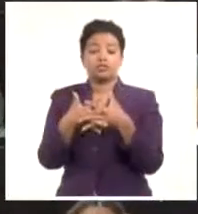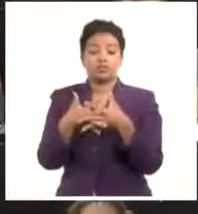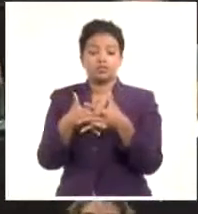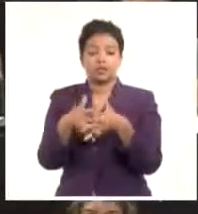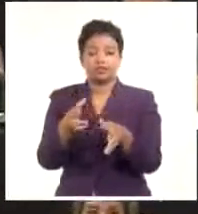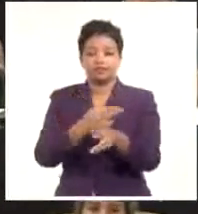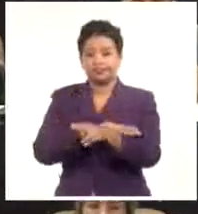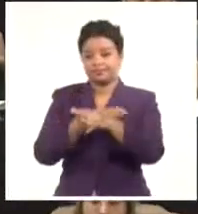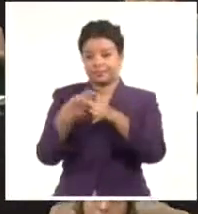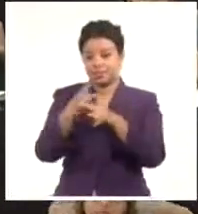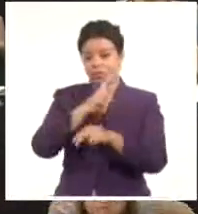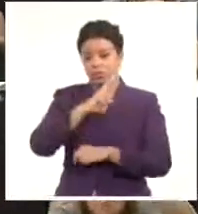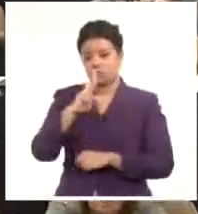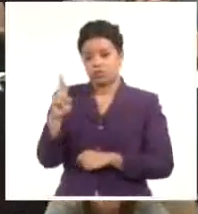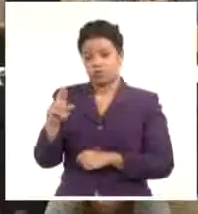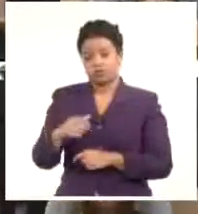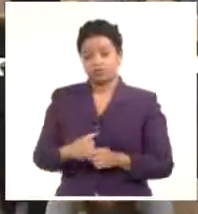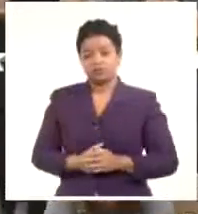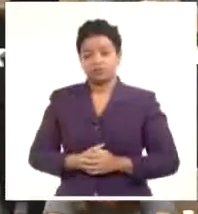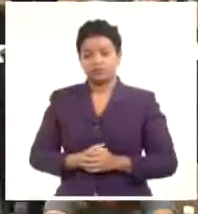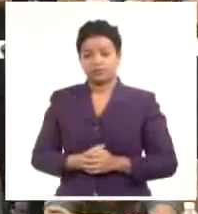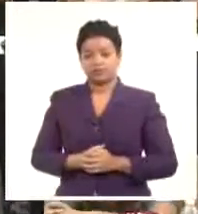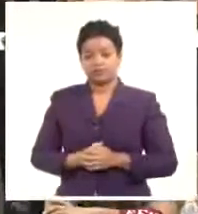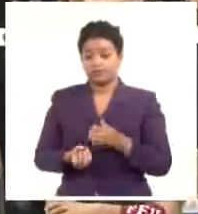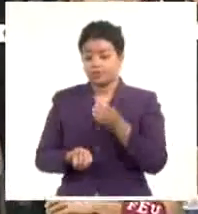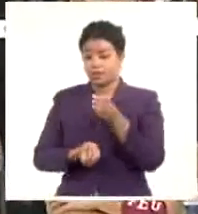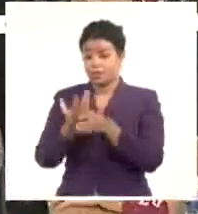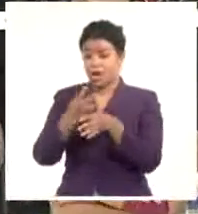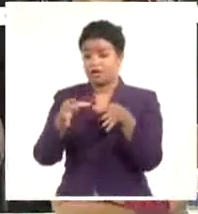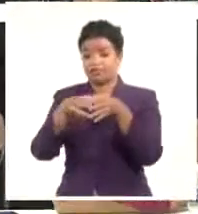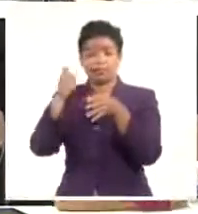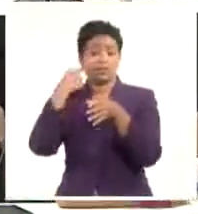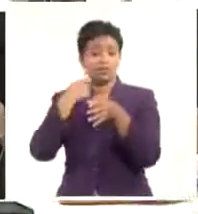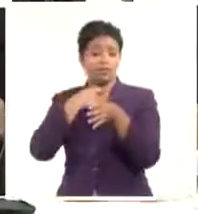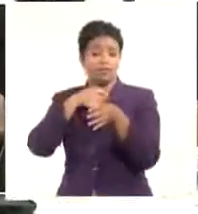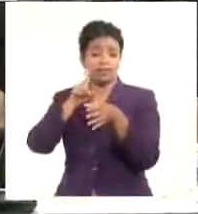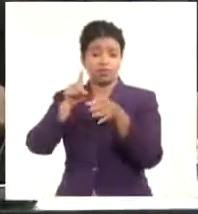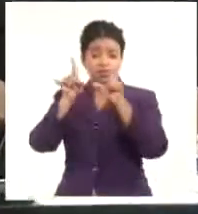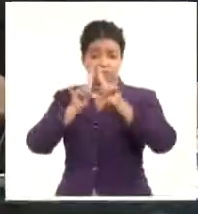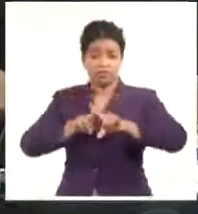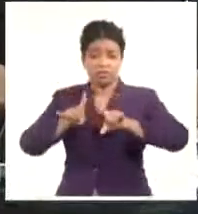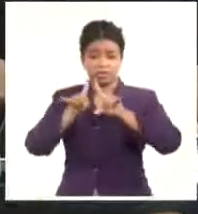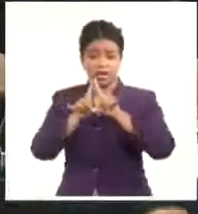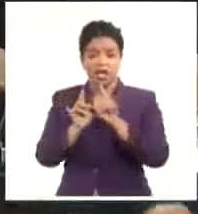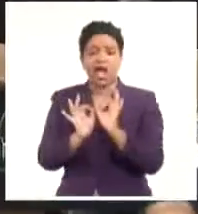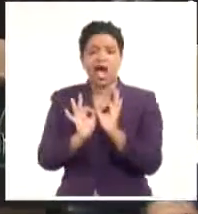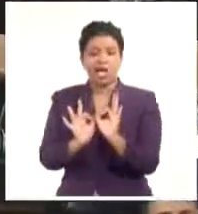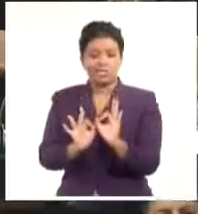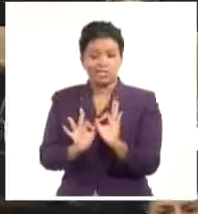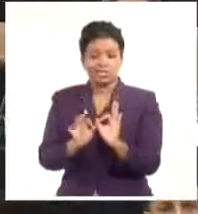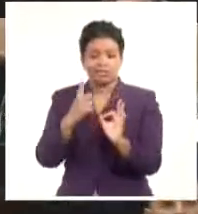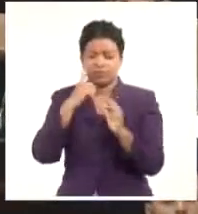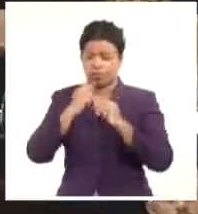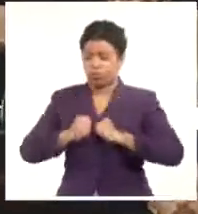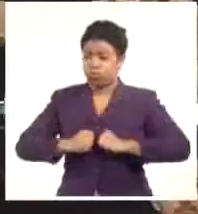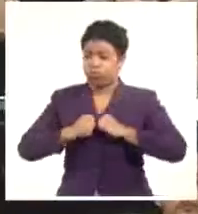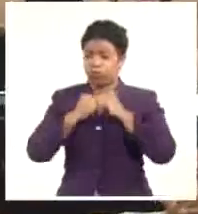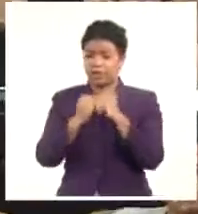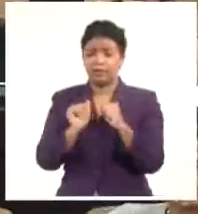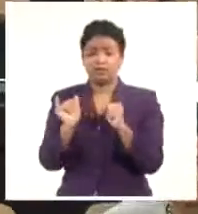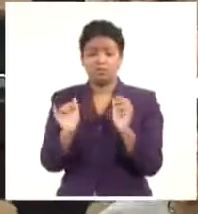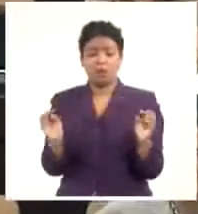revolución. El nacimiento de la Federación Estudiantil Universitaria está así indisolublemente ligado a las